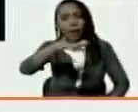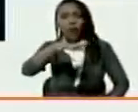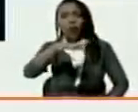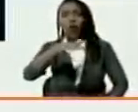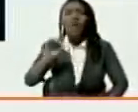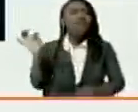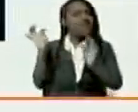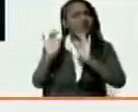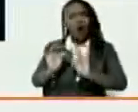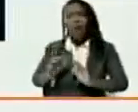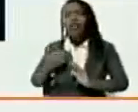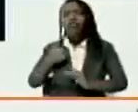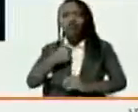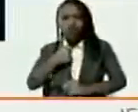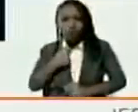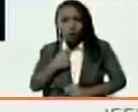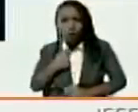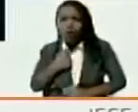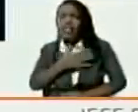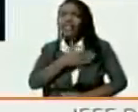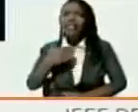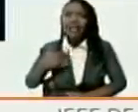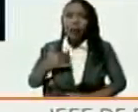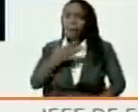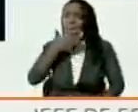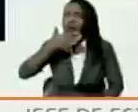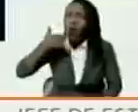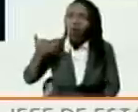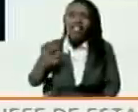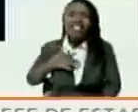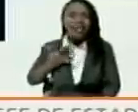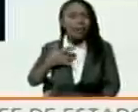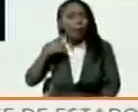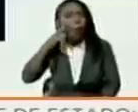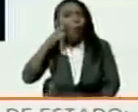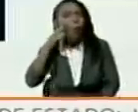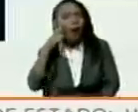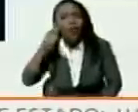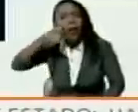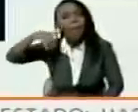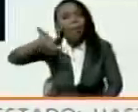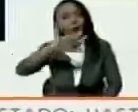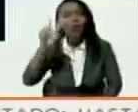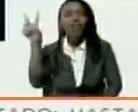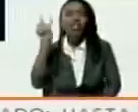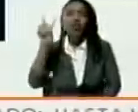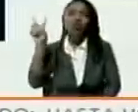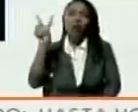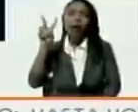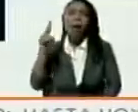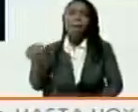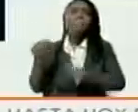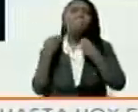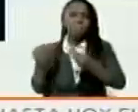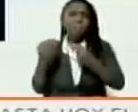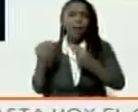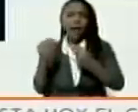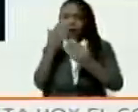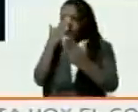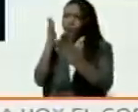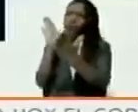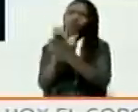sentido, yo apelo a los mejores sentimientos humanos del pueblo de Venezuela para que